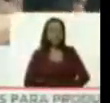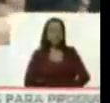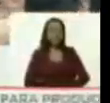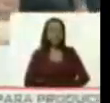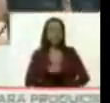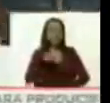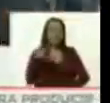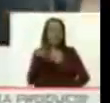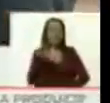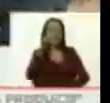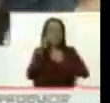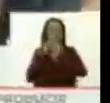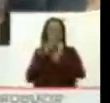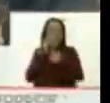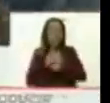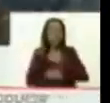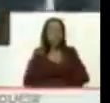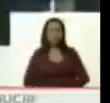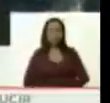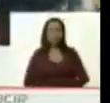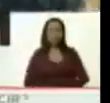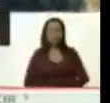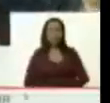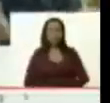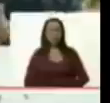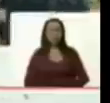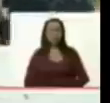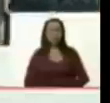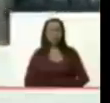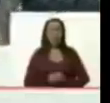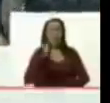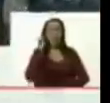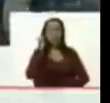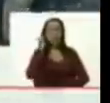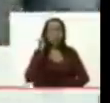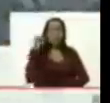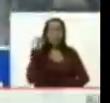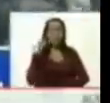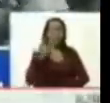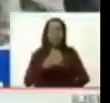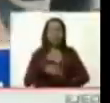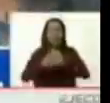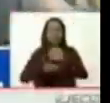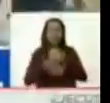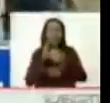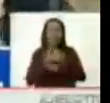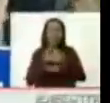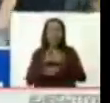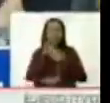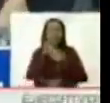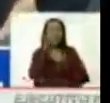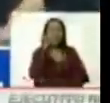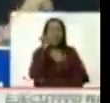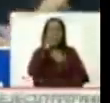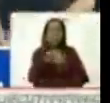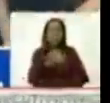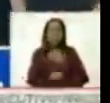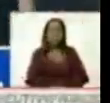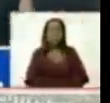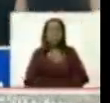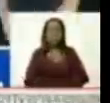de Venezuela, el video de traslado de esta senadora colombiana con toda la protección del FAES.